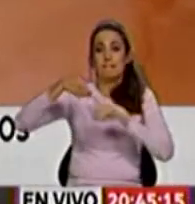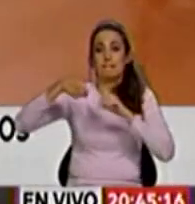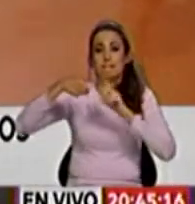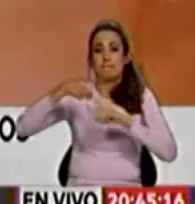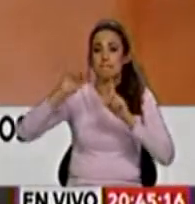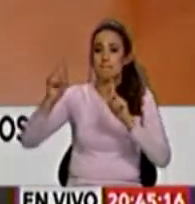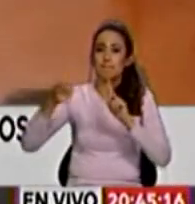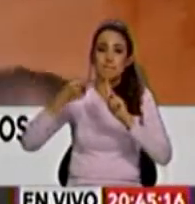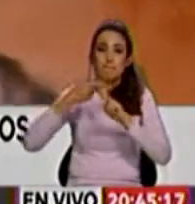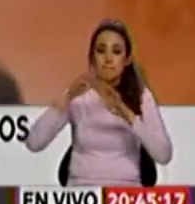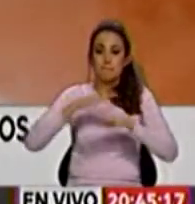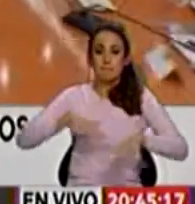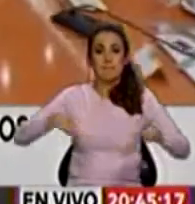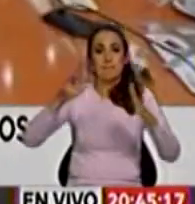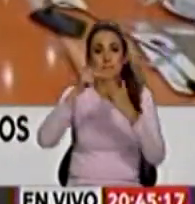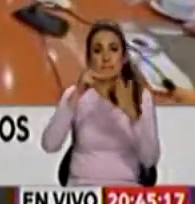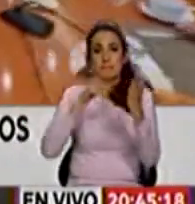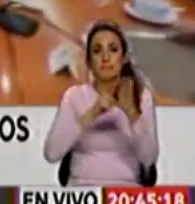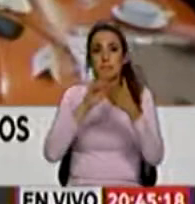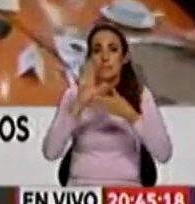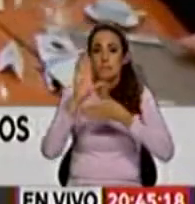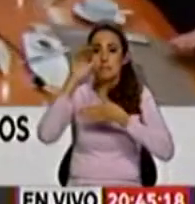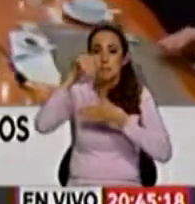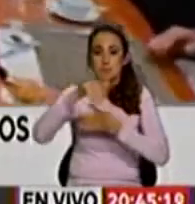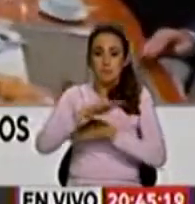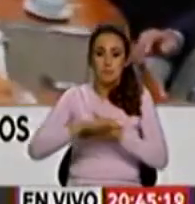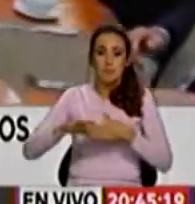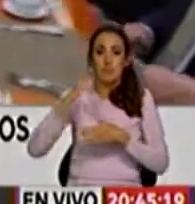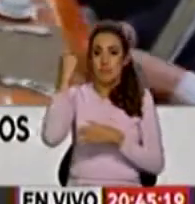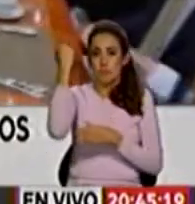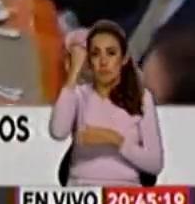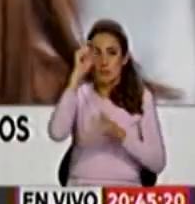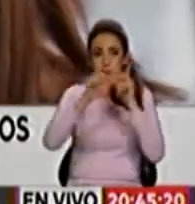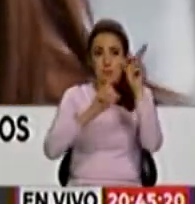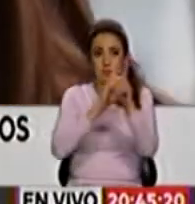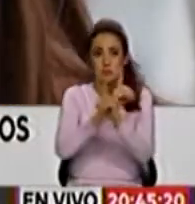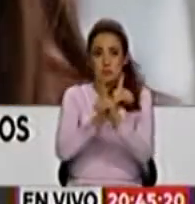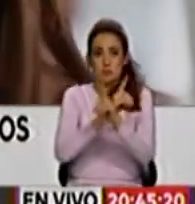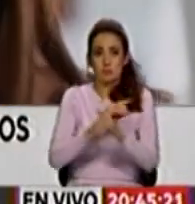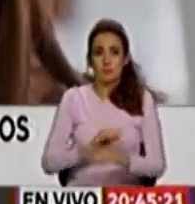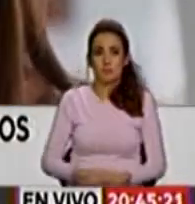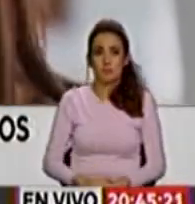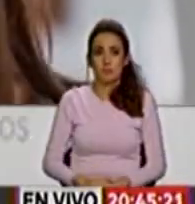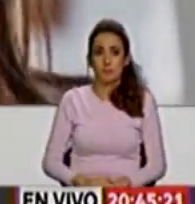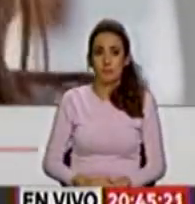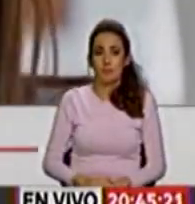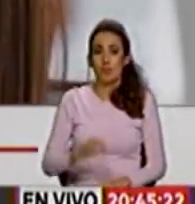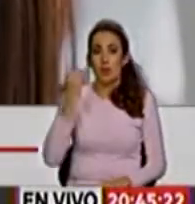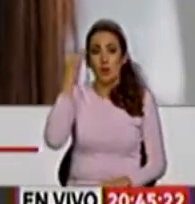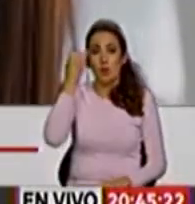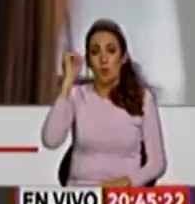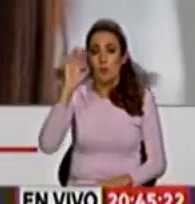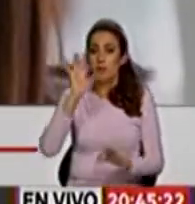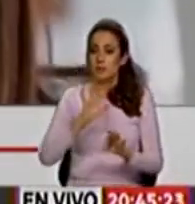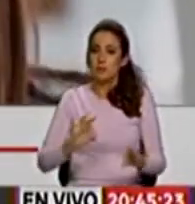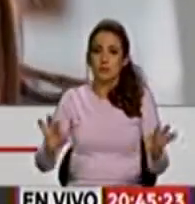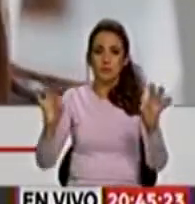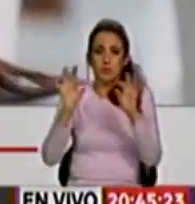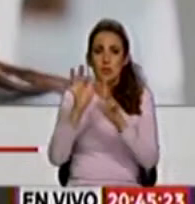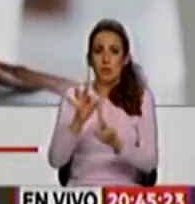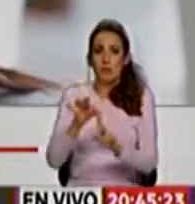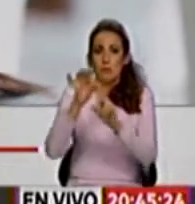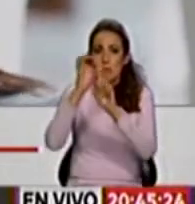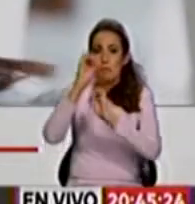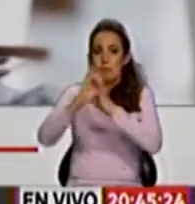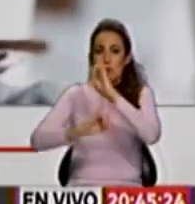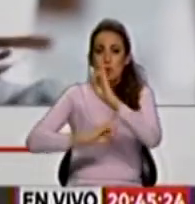primera reunión del Programa Iberoamericano sobre Derechos de las Personas con Discapacidad. Aquí resaltó que esta iniciativa es única en el mundo y que por eso debe